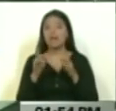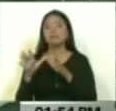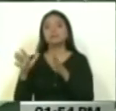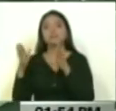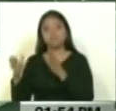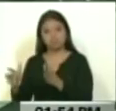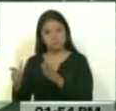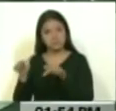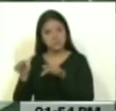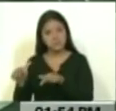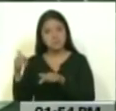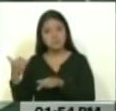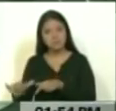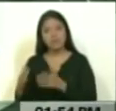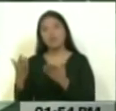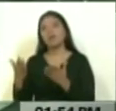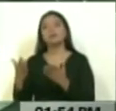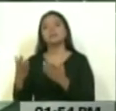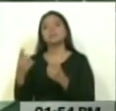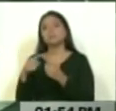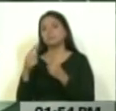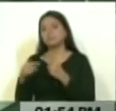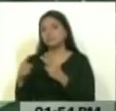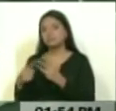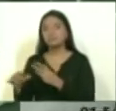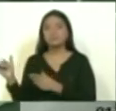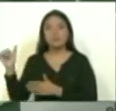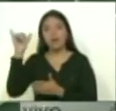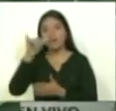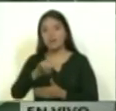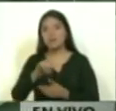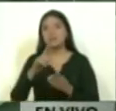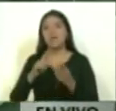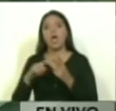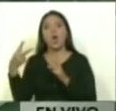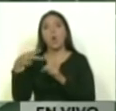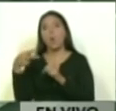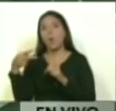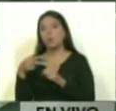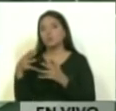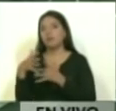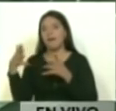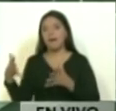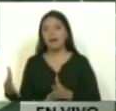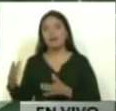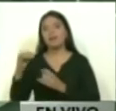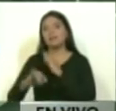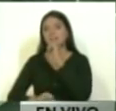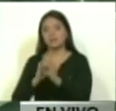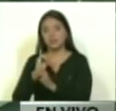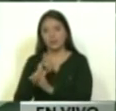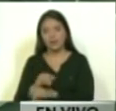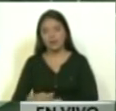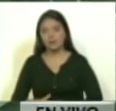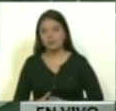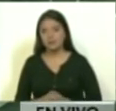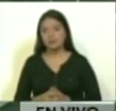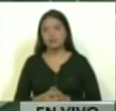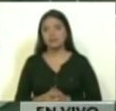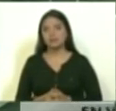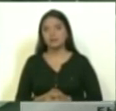se conjugan navieras, líneas aéreas, hoteles, grandes cadenas hoteleras internacionales, tour